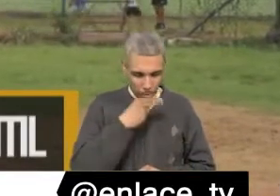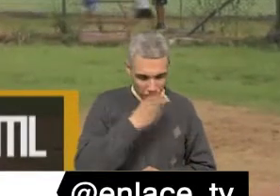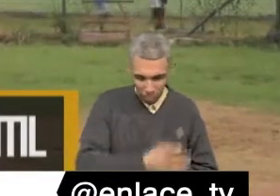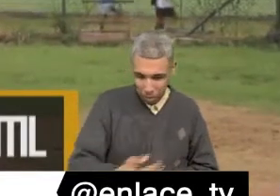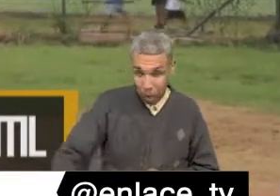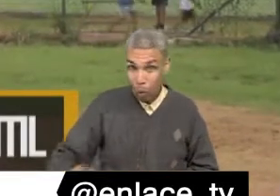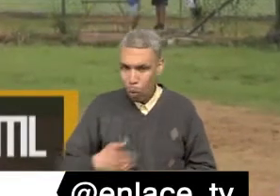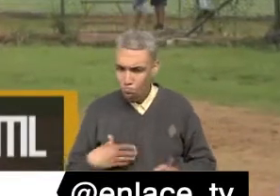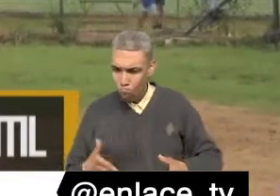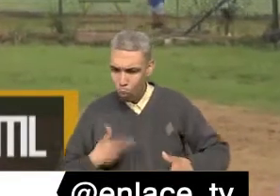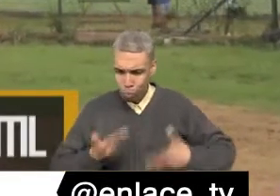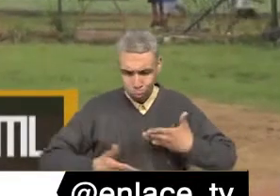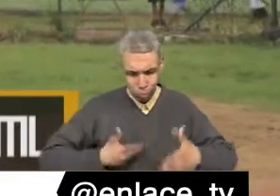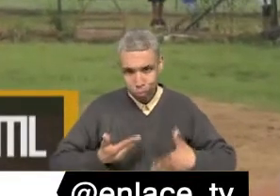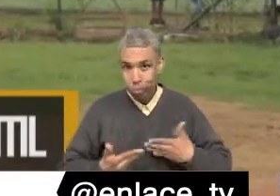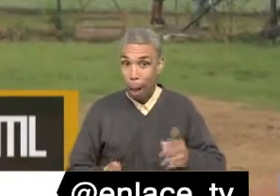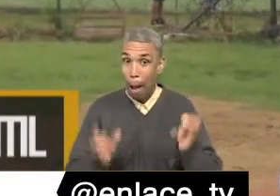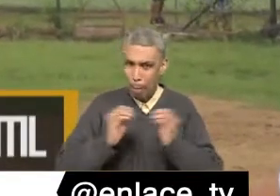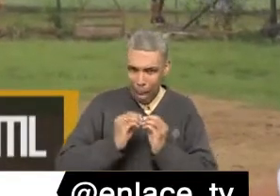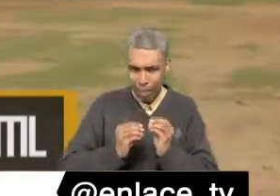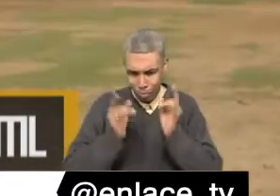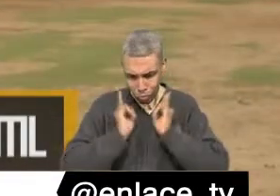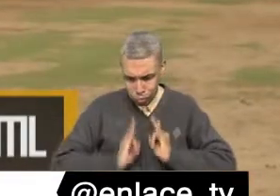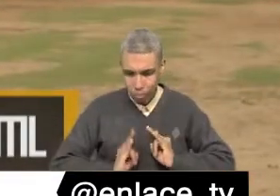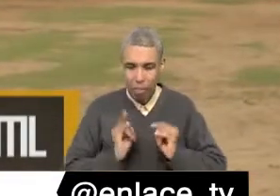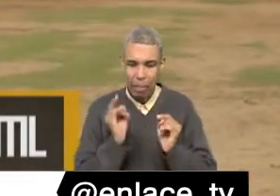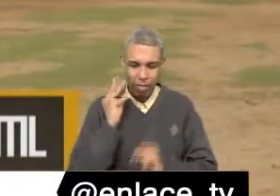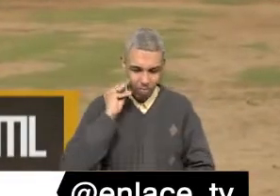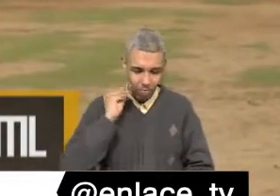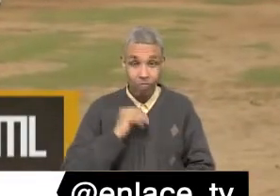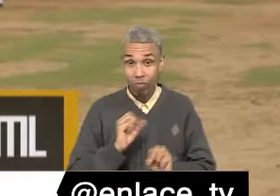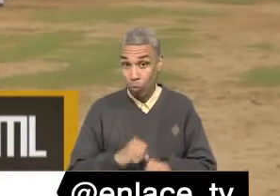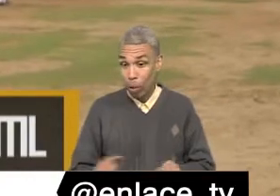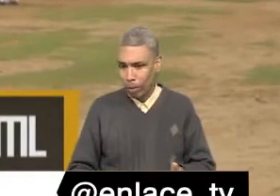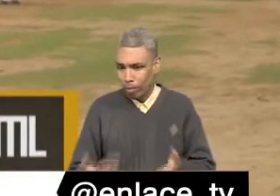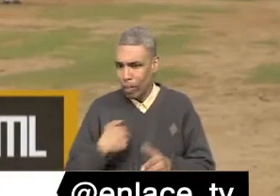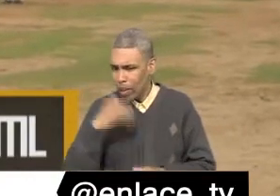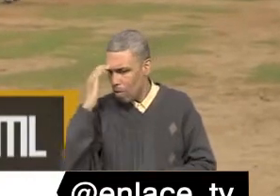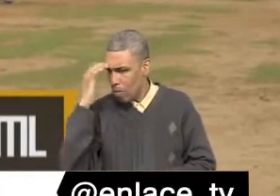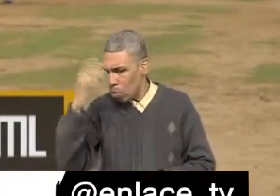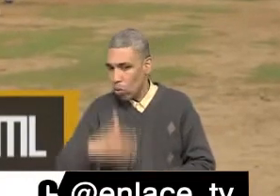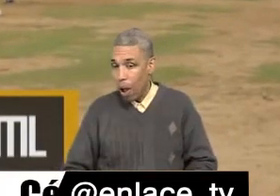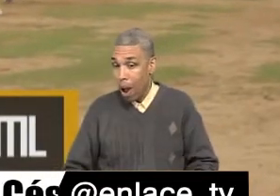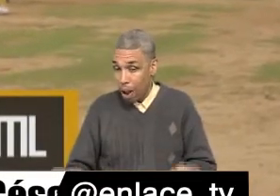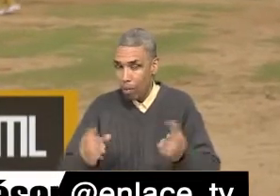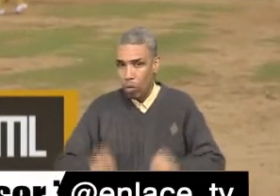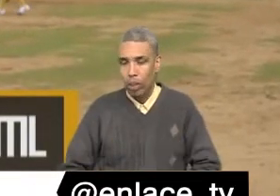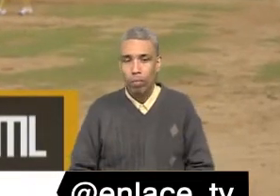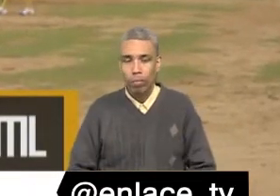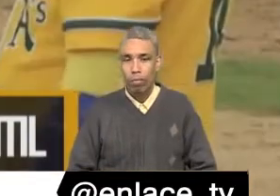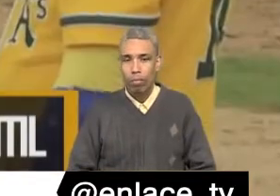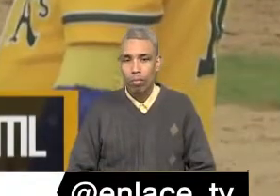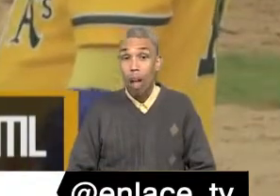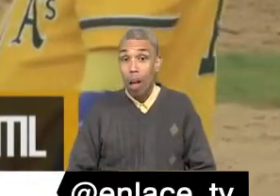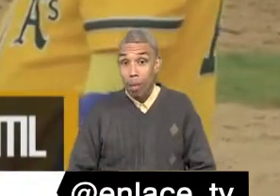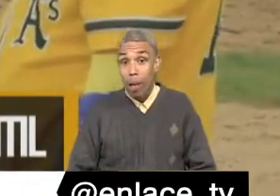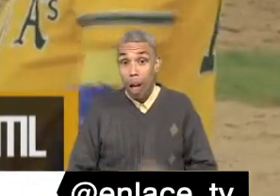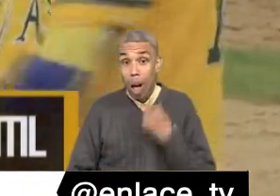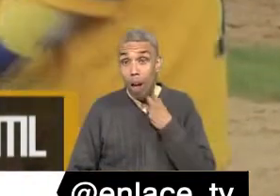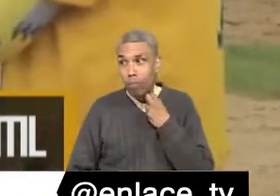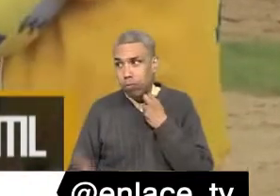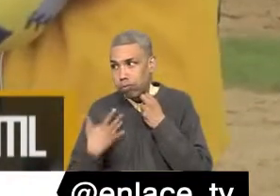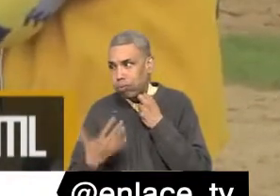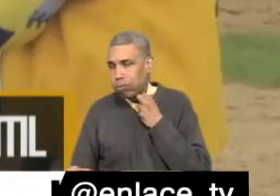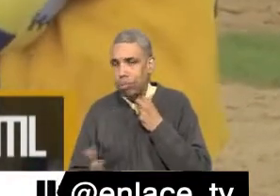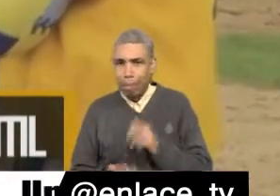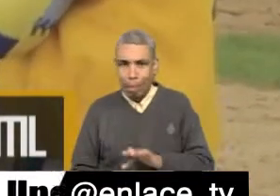diversión, otro torneo más y nada, que siempre sigan adelante y siempre piensen en su futuro. Bueno, el clima realmente es bastante pesado, caluroso, los niños